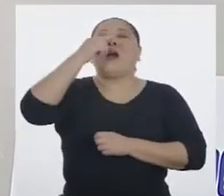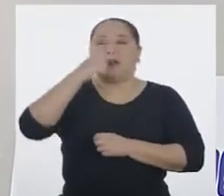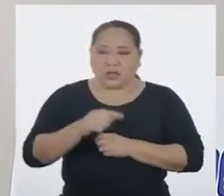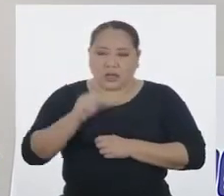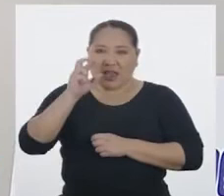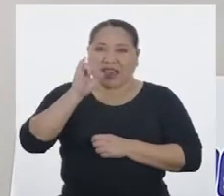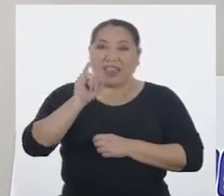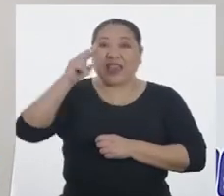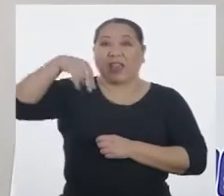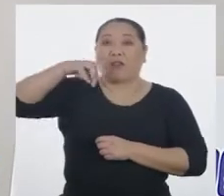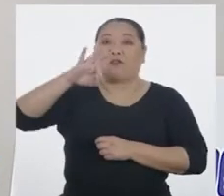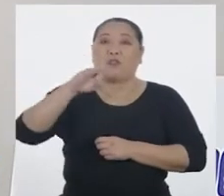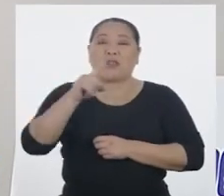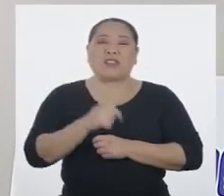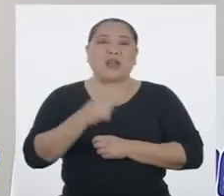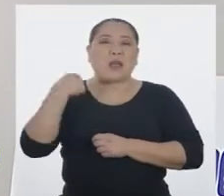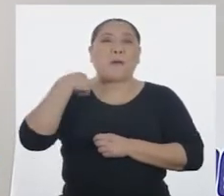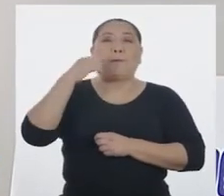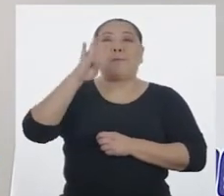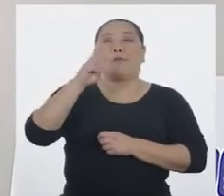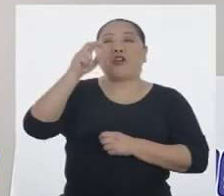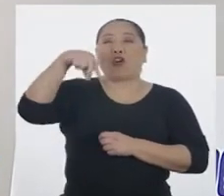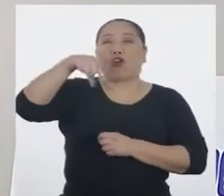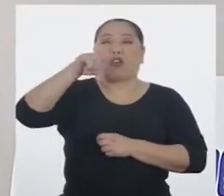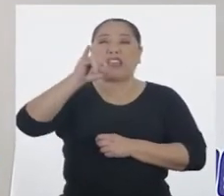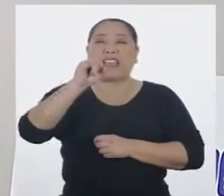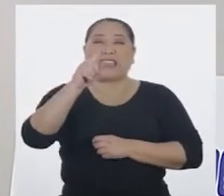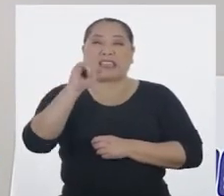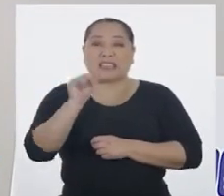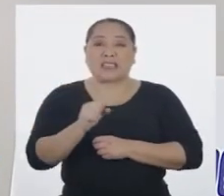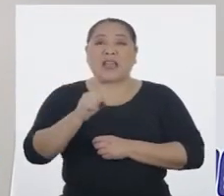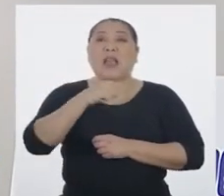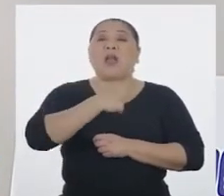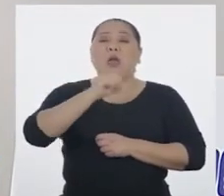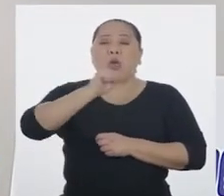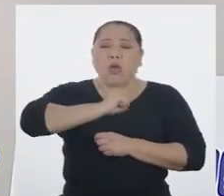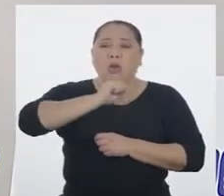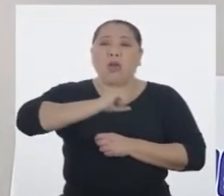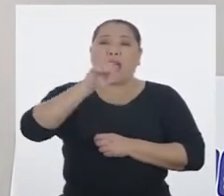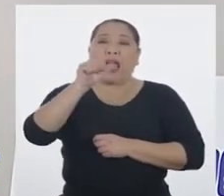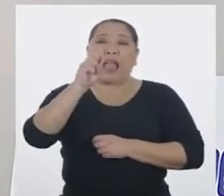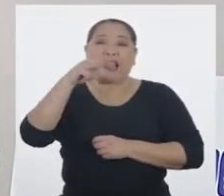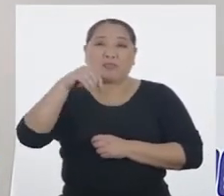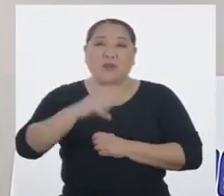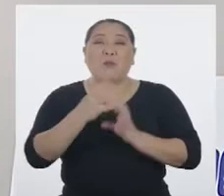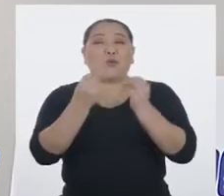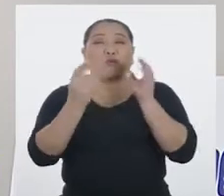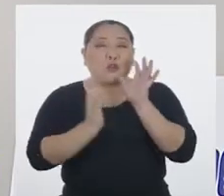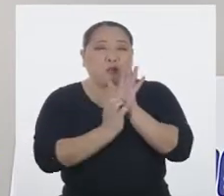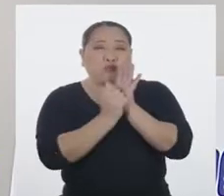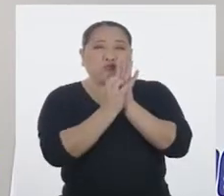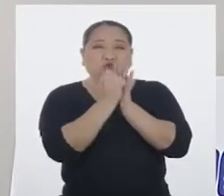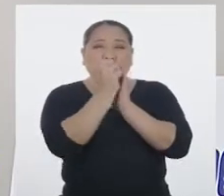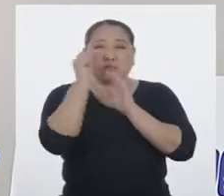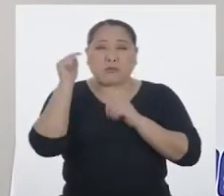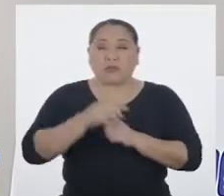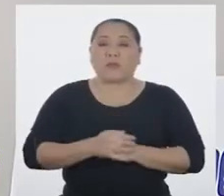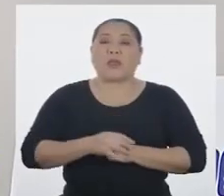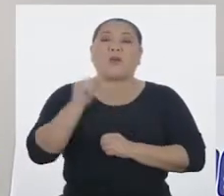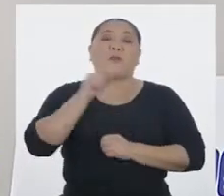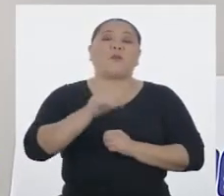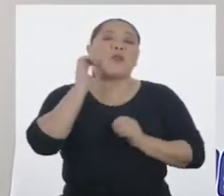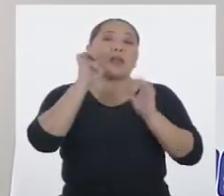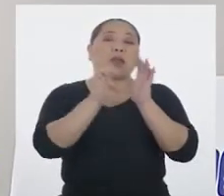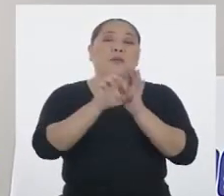la influenza, la bronquitis, la rinitis, el asma, en su mayor parte causadas por virus y bacterias, como